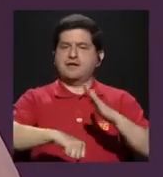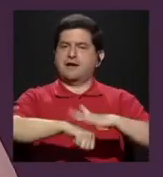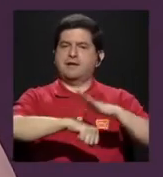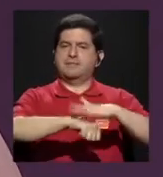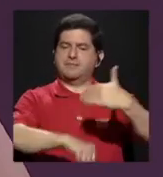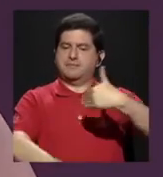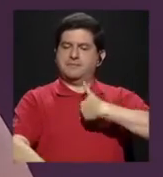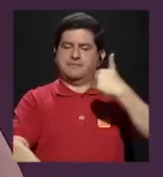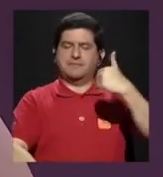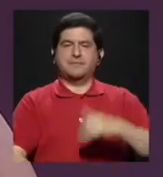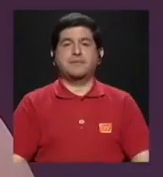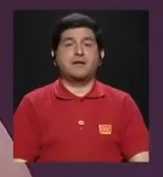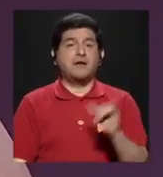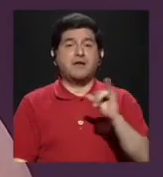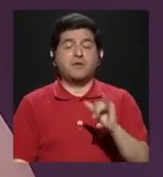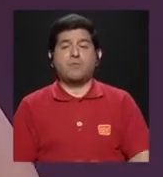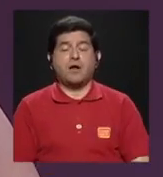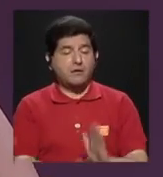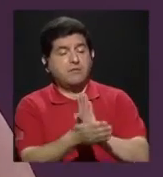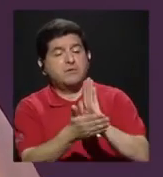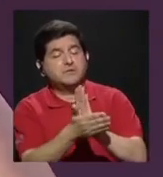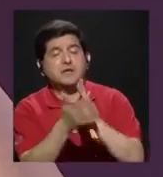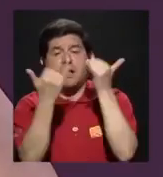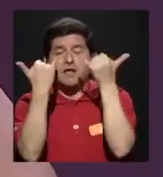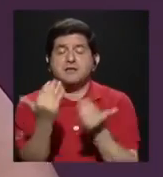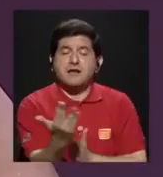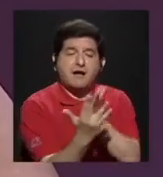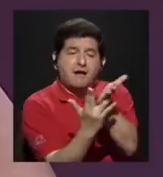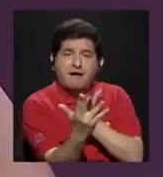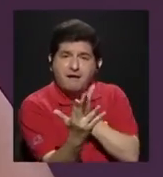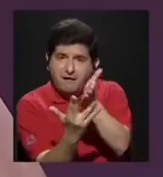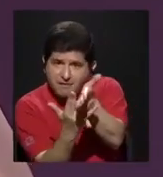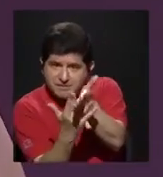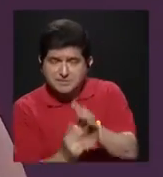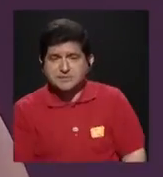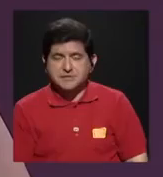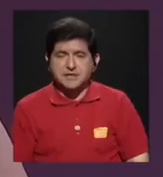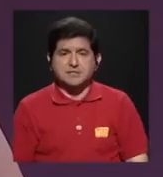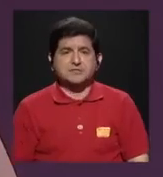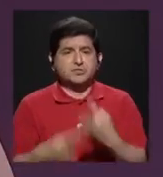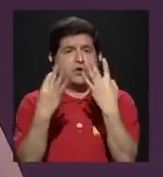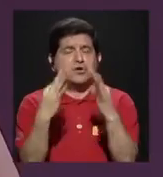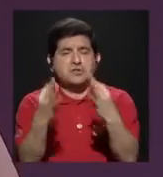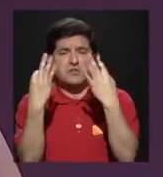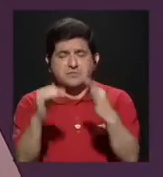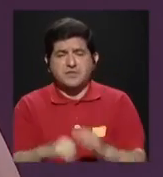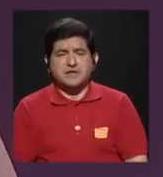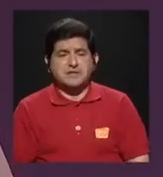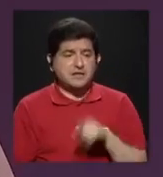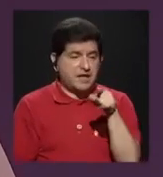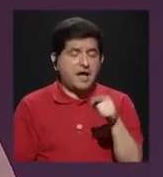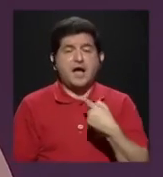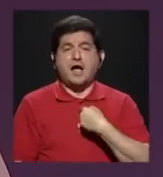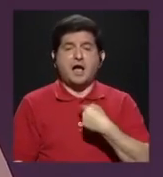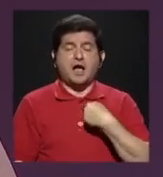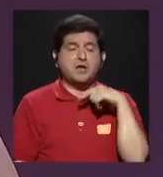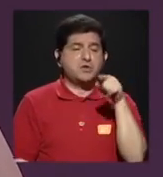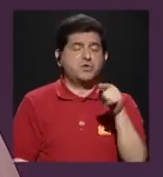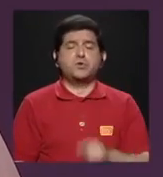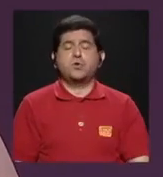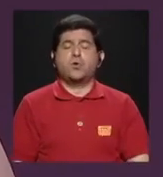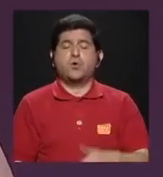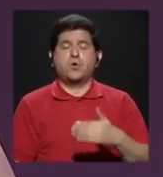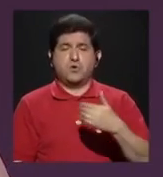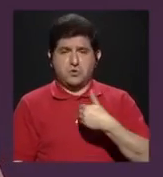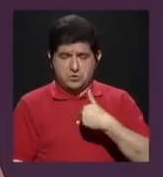licencias, usted también puede tener el acceso más de usted ir por la libre, ¿verdad? Estas pianguitas las saqué yo, soy